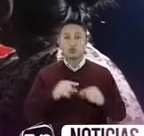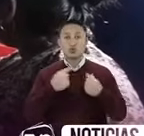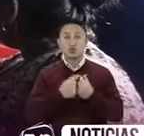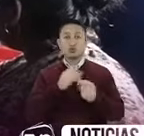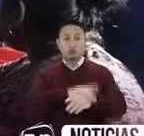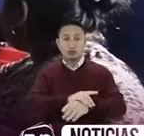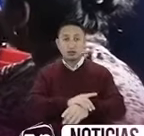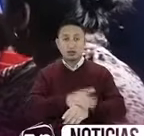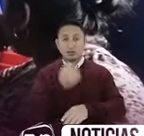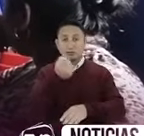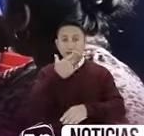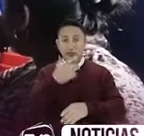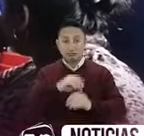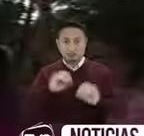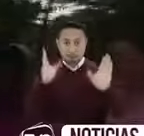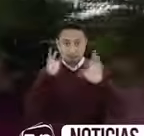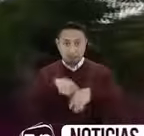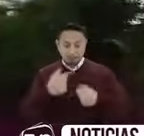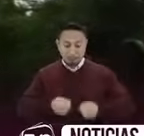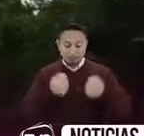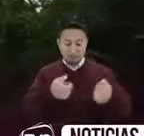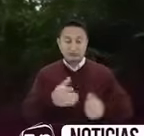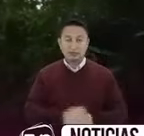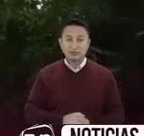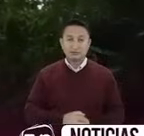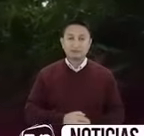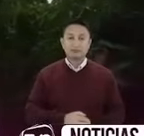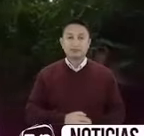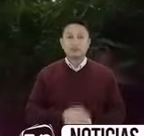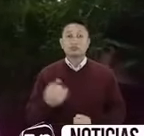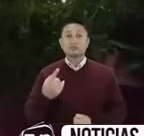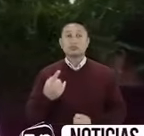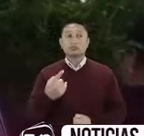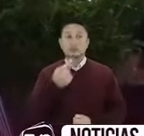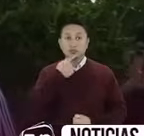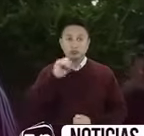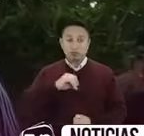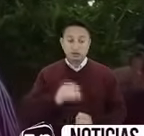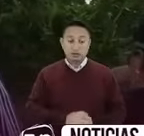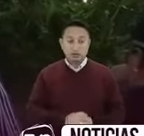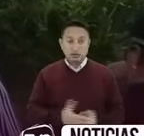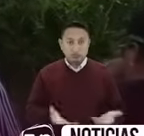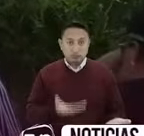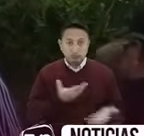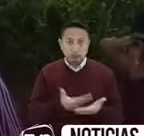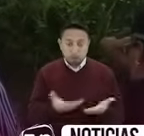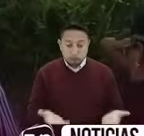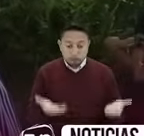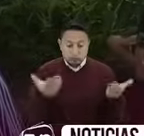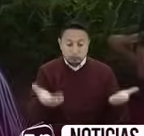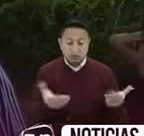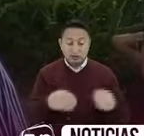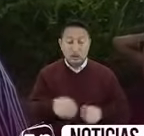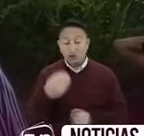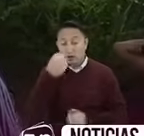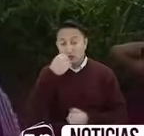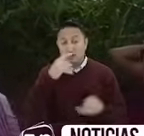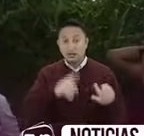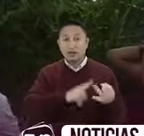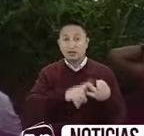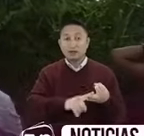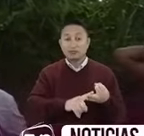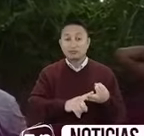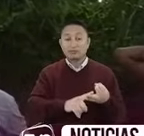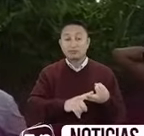medicinas gratuitas. Y no solamente solidarizándonos de palabras, sino también en hechos. Estamos trayendo kits alimenticios, estamos trayendo raciones de